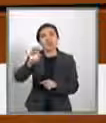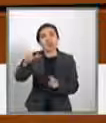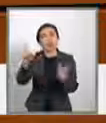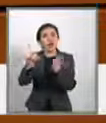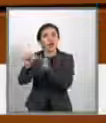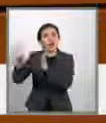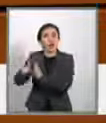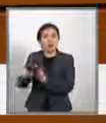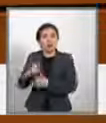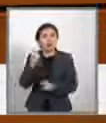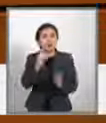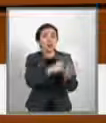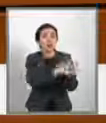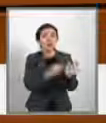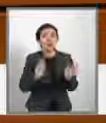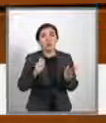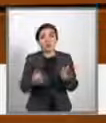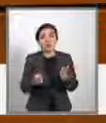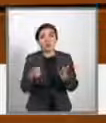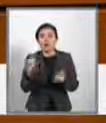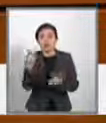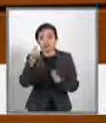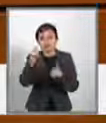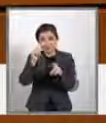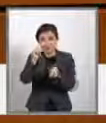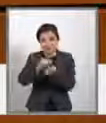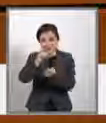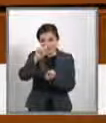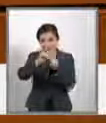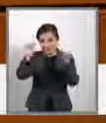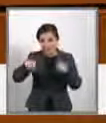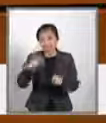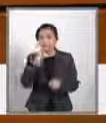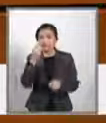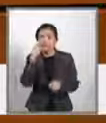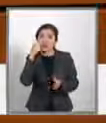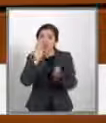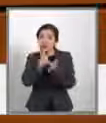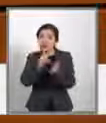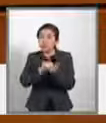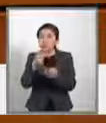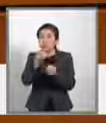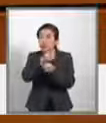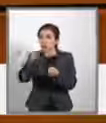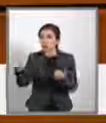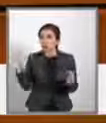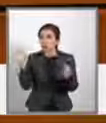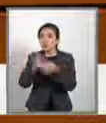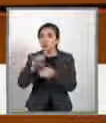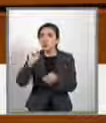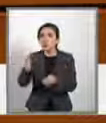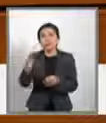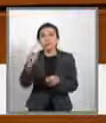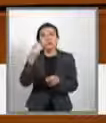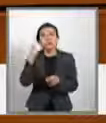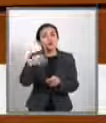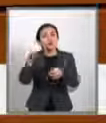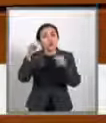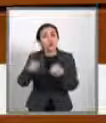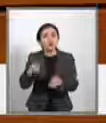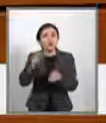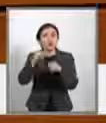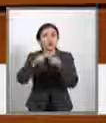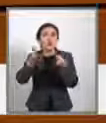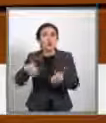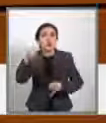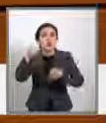de este y debido a que el texto constitucional establece en concordancia con lo que marcan los propios marcos